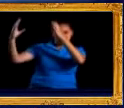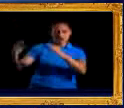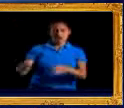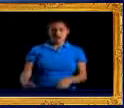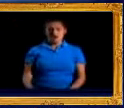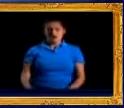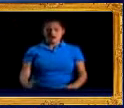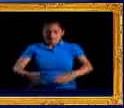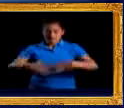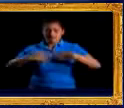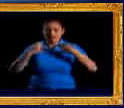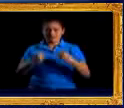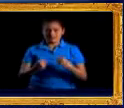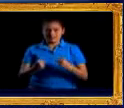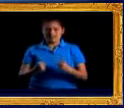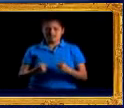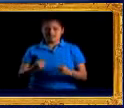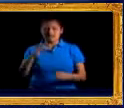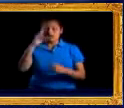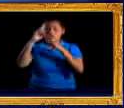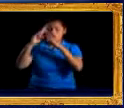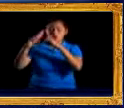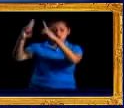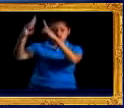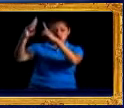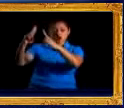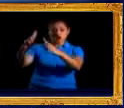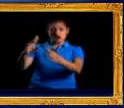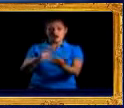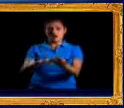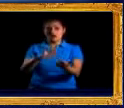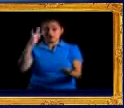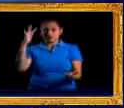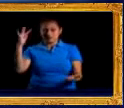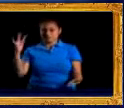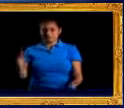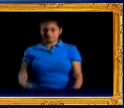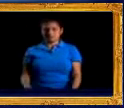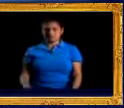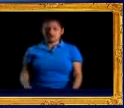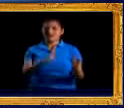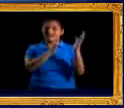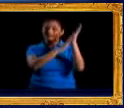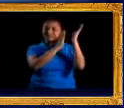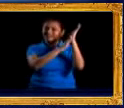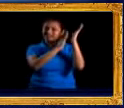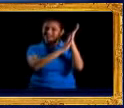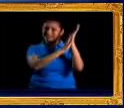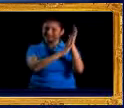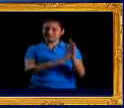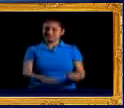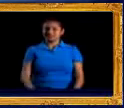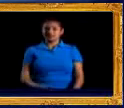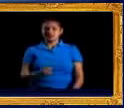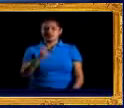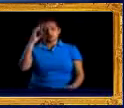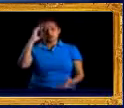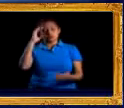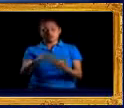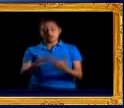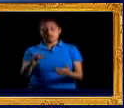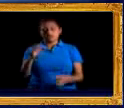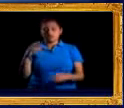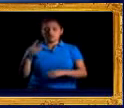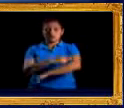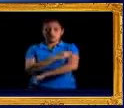la fortaleza, el honor, la gloria, la alabanza. ¿Cuántos creen que el Cordero